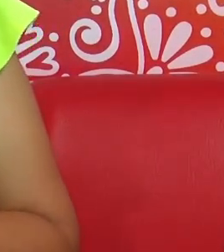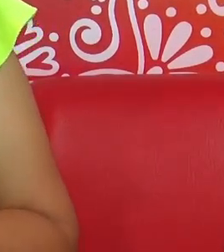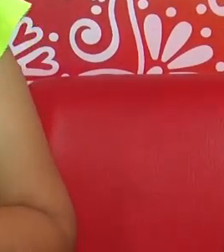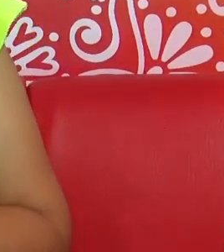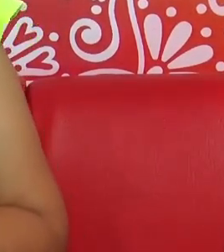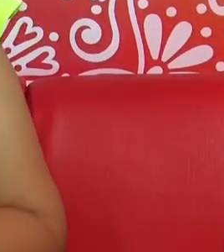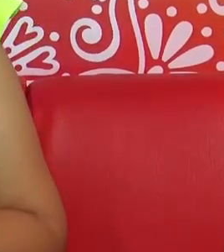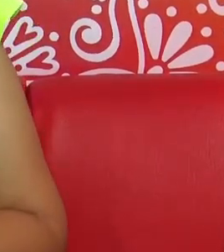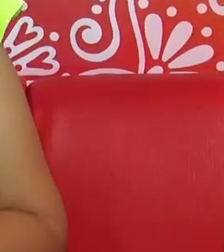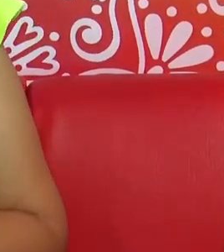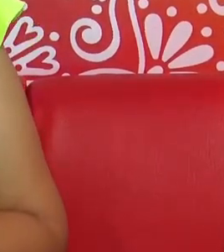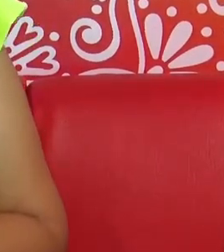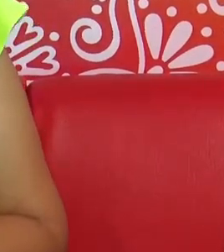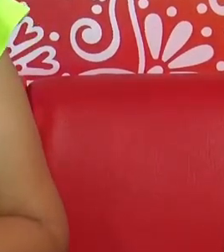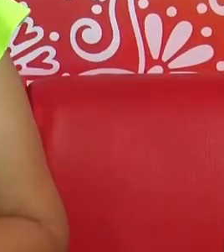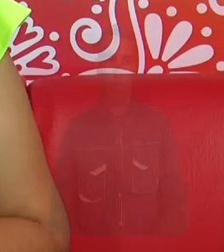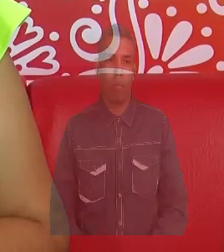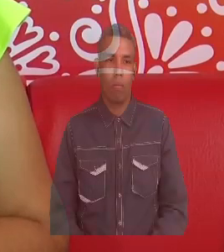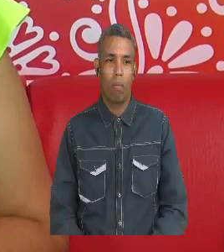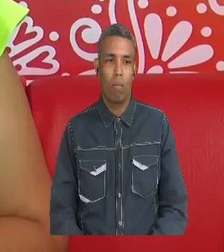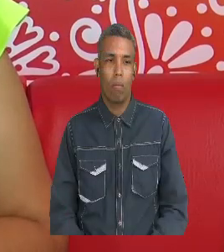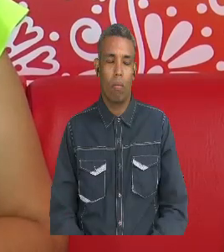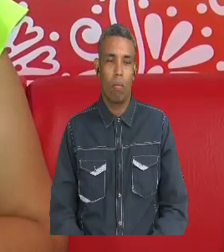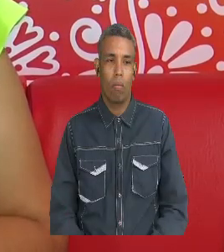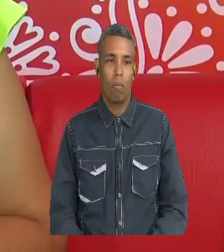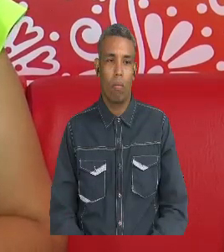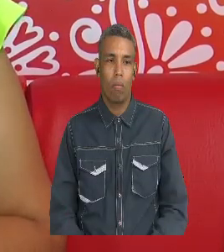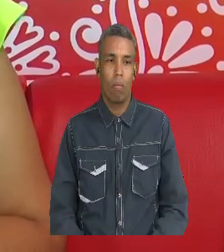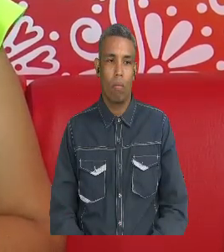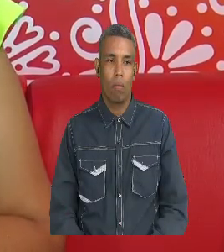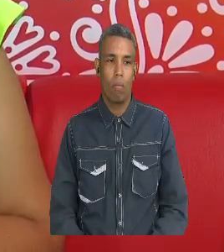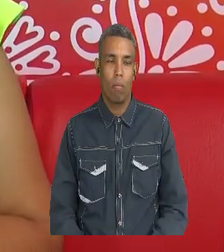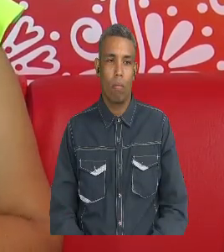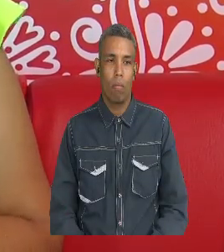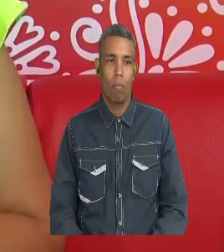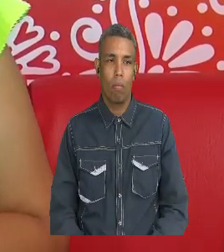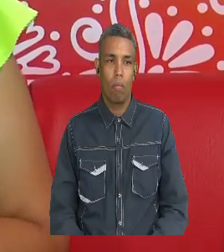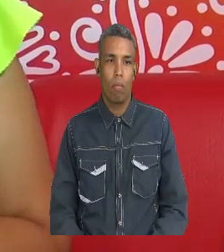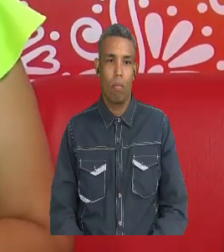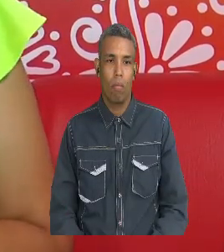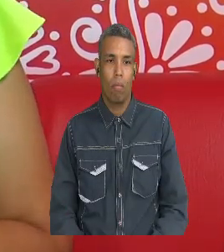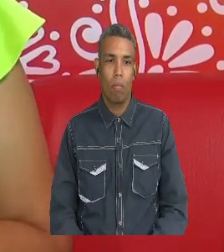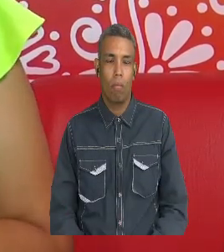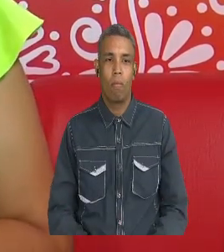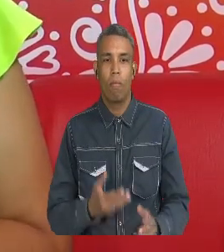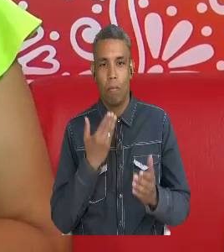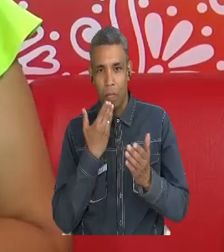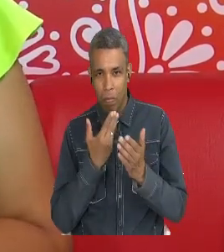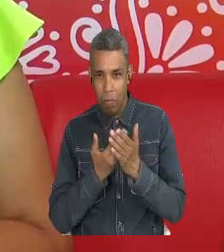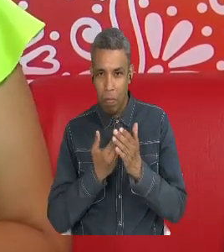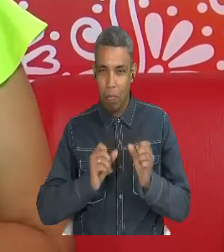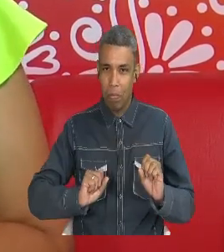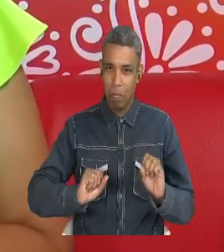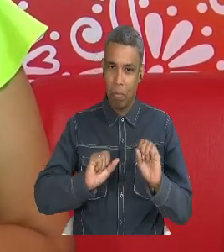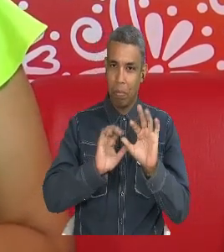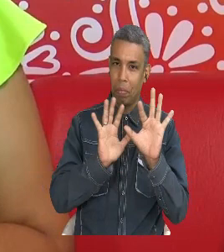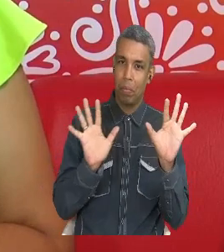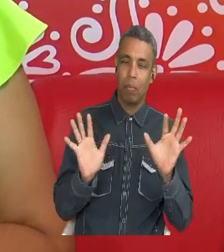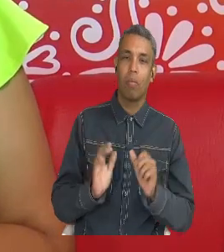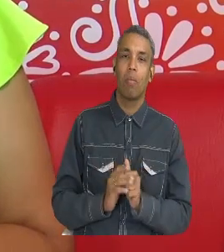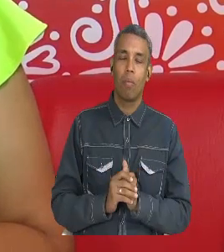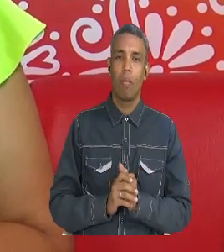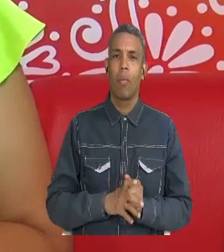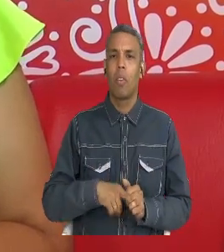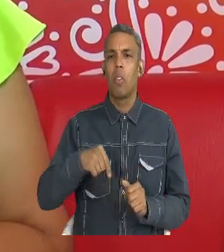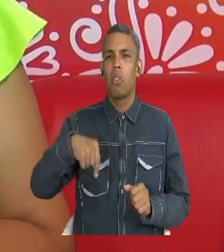muy, pero muy buenos días. Hoy jueves nos encontramos aquí en la cervecería. Hoy tenemos temas muy importantes, como quiénes